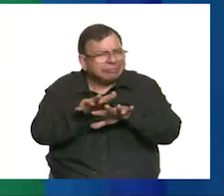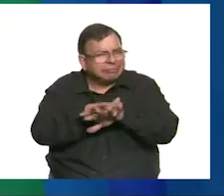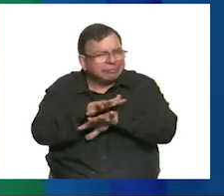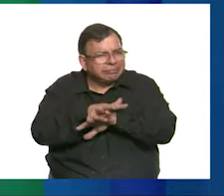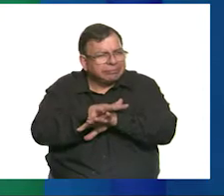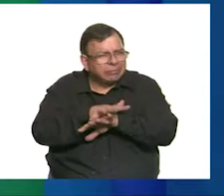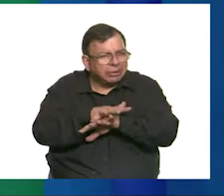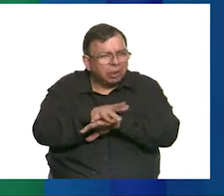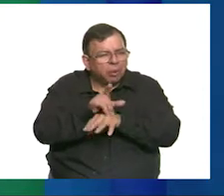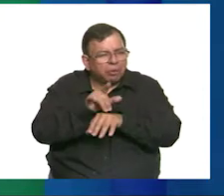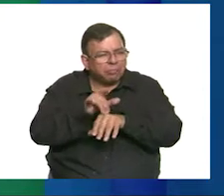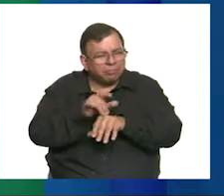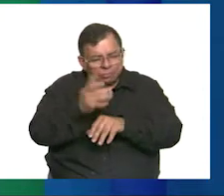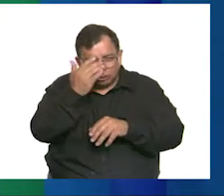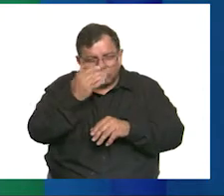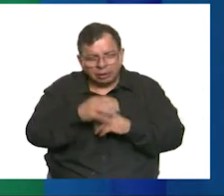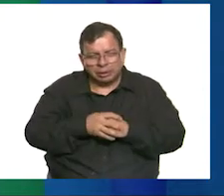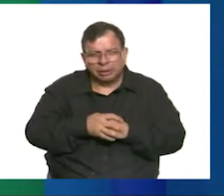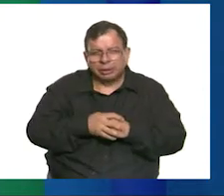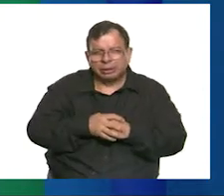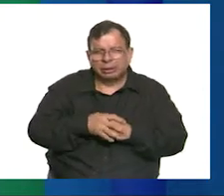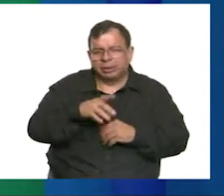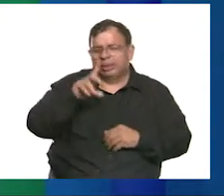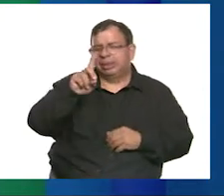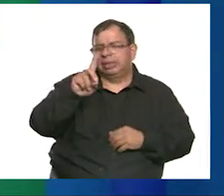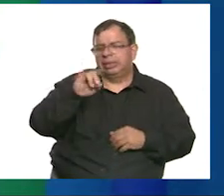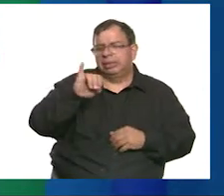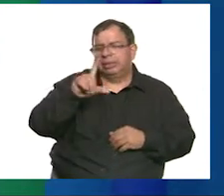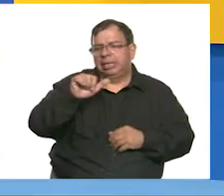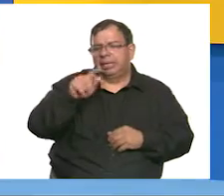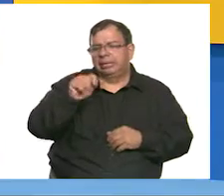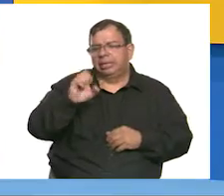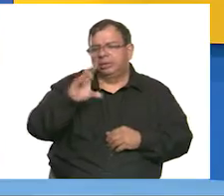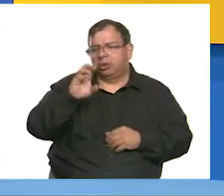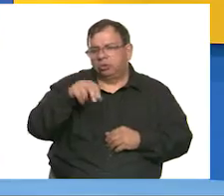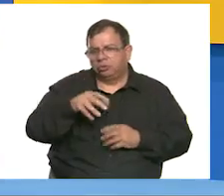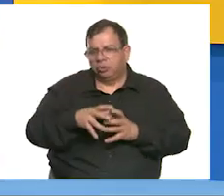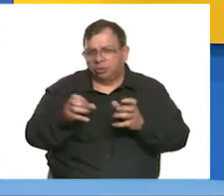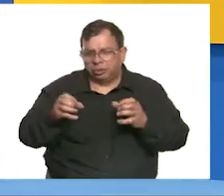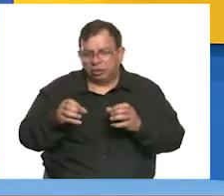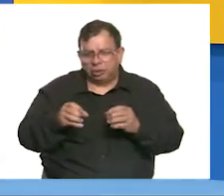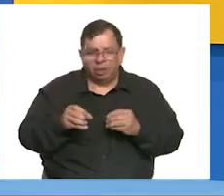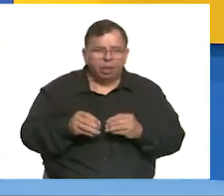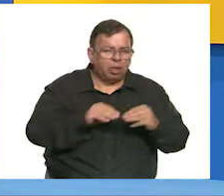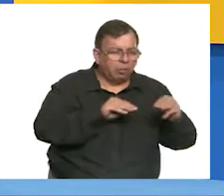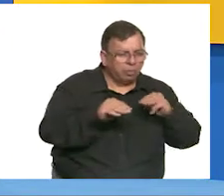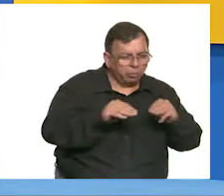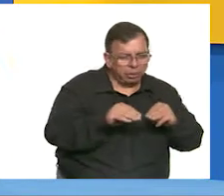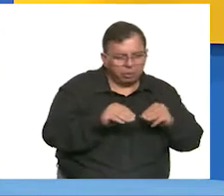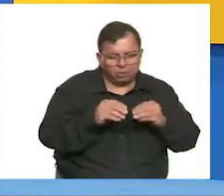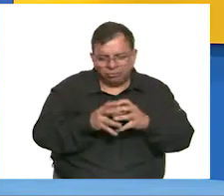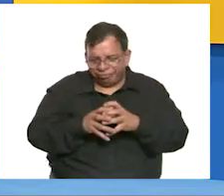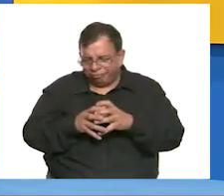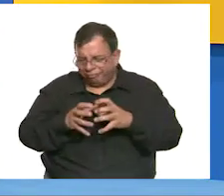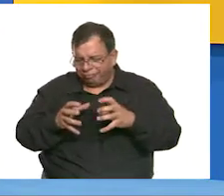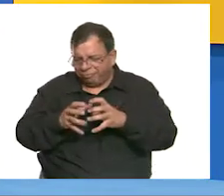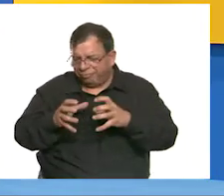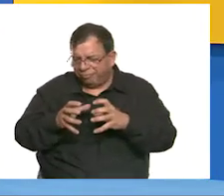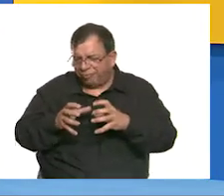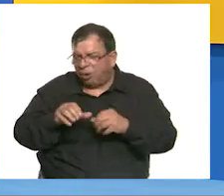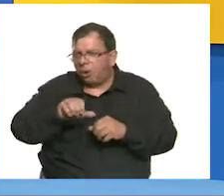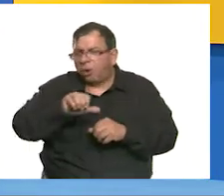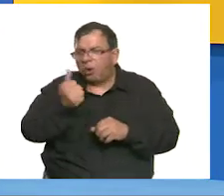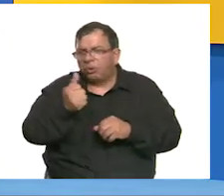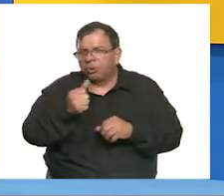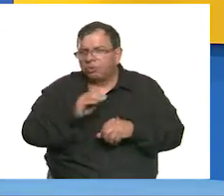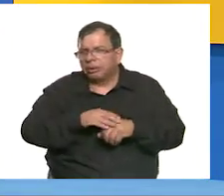Uno de los más conocidos es la dilatación. Movimiento, dilatación y ¿cuáles otros efectos